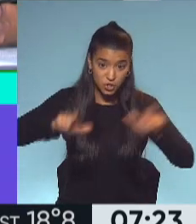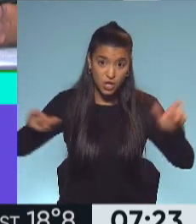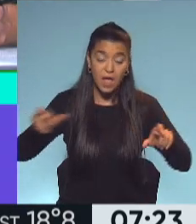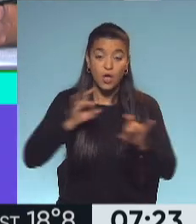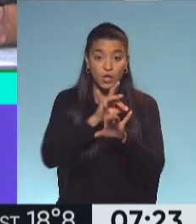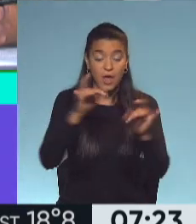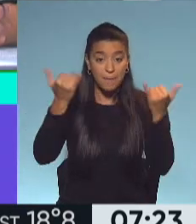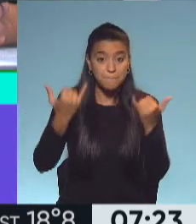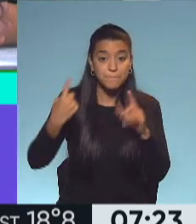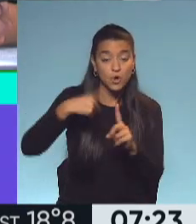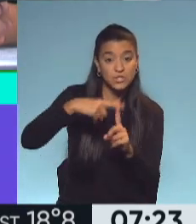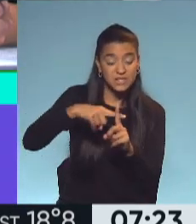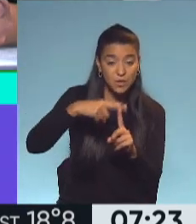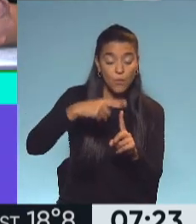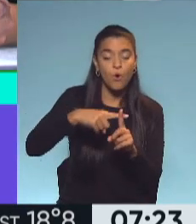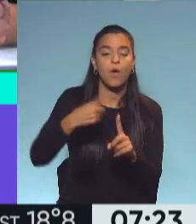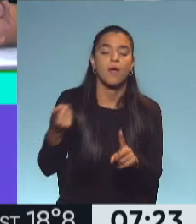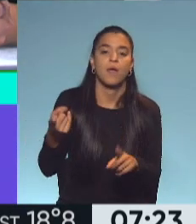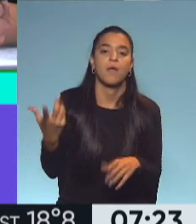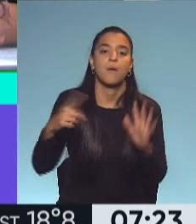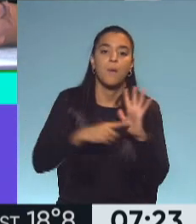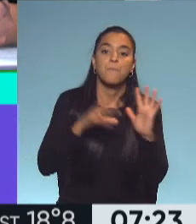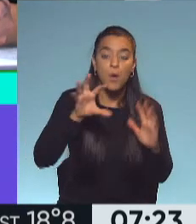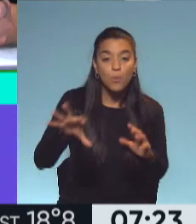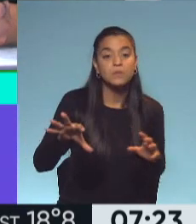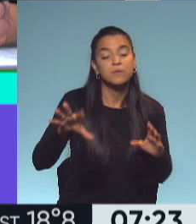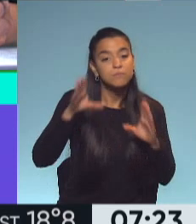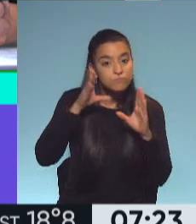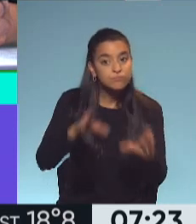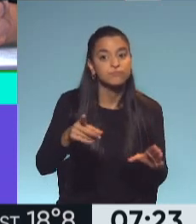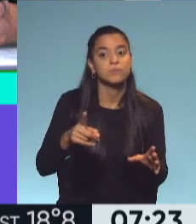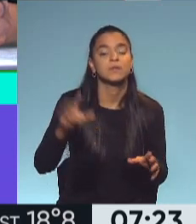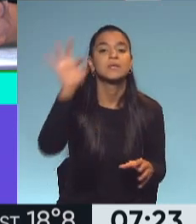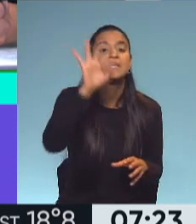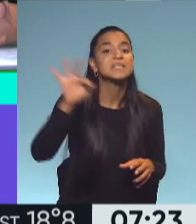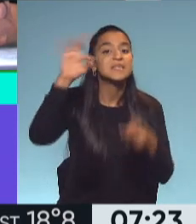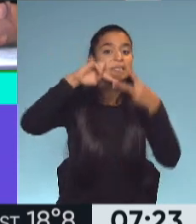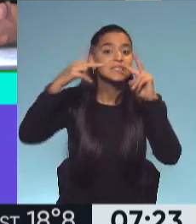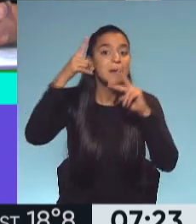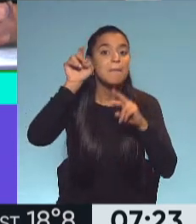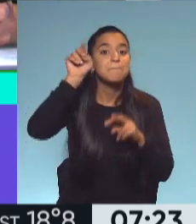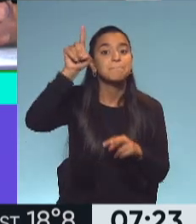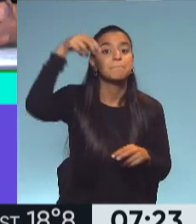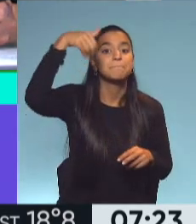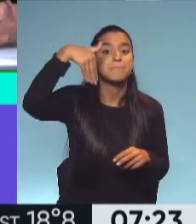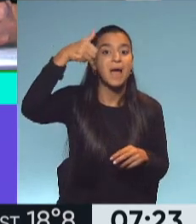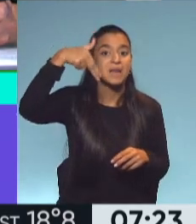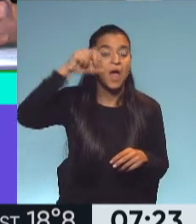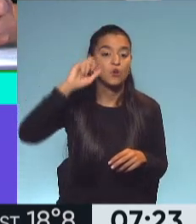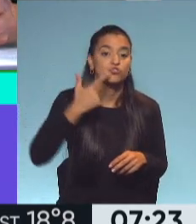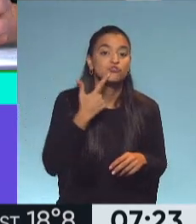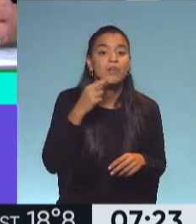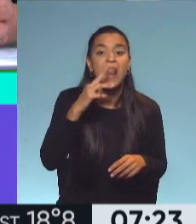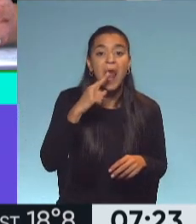contagios positivos en la provincia de Buenos Aires corresponde a la cepa, la variante de Manaos en la ciudad de La